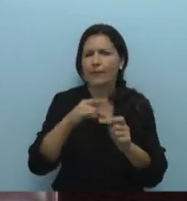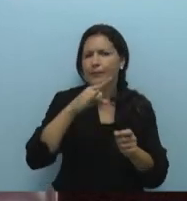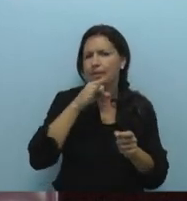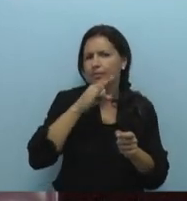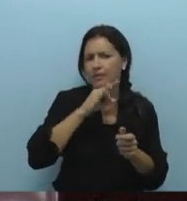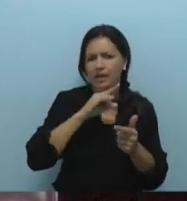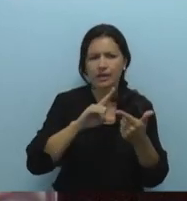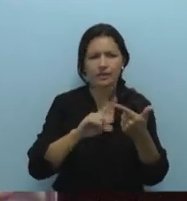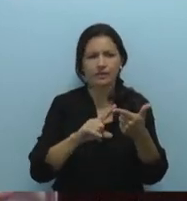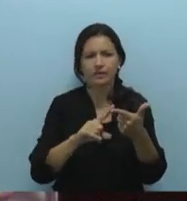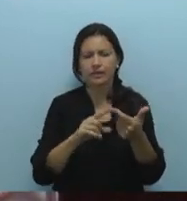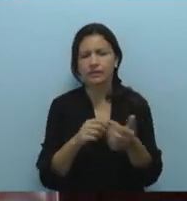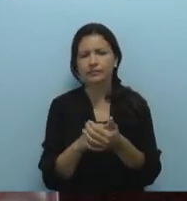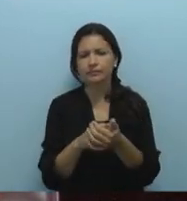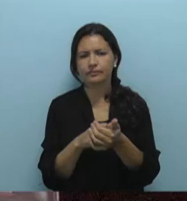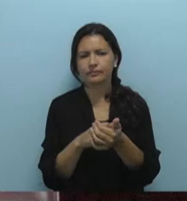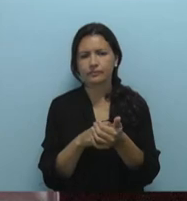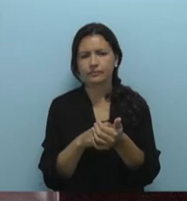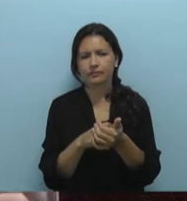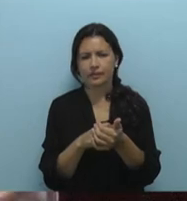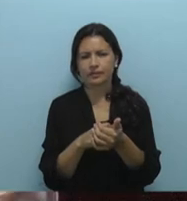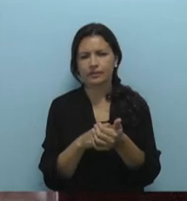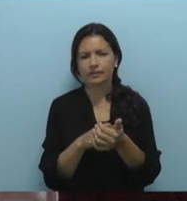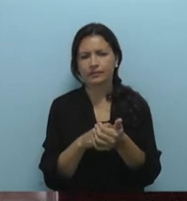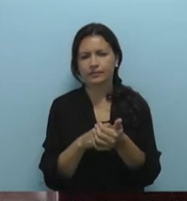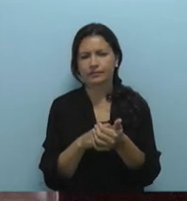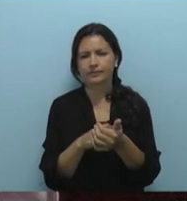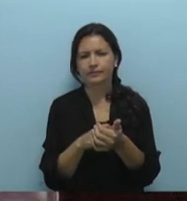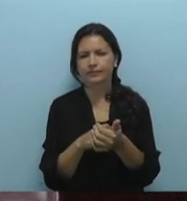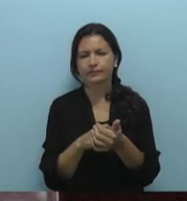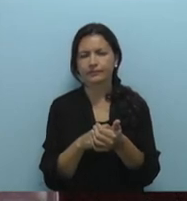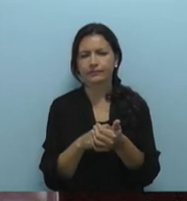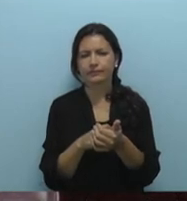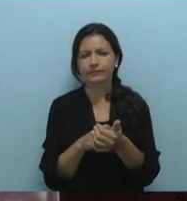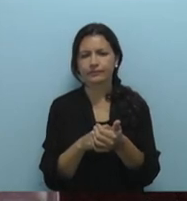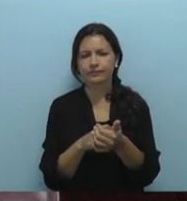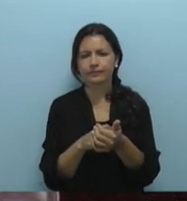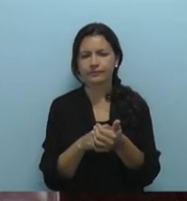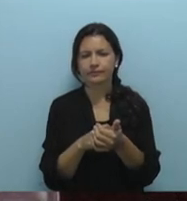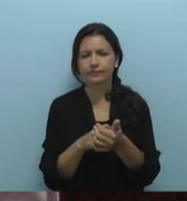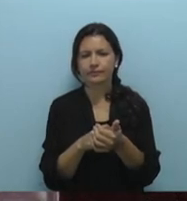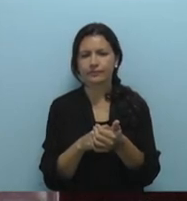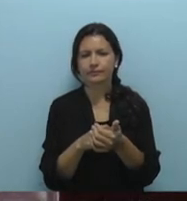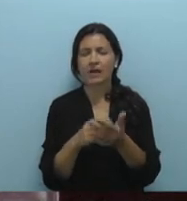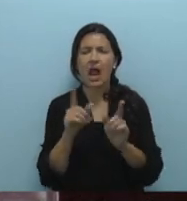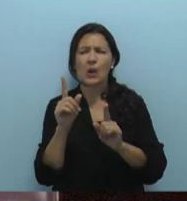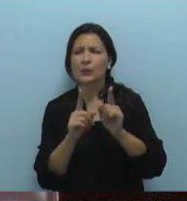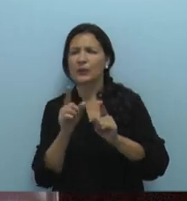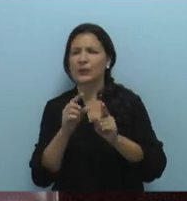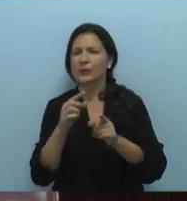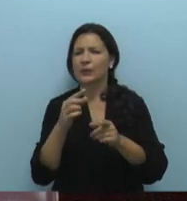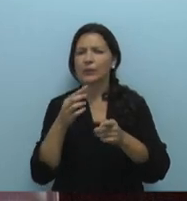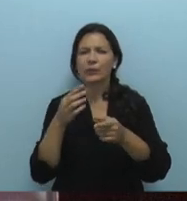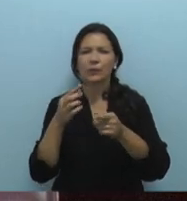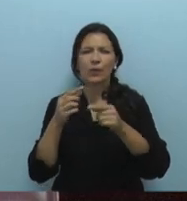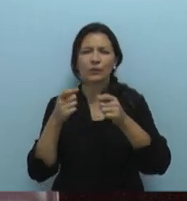manipular una serie de verdades en torno a la vida democrática de la Argentina que le daban sentido y